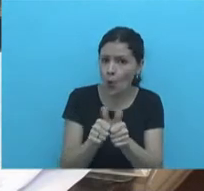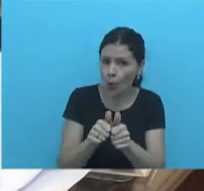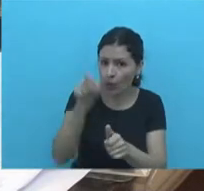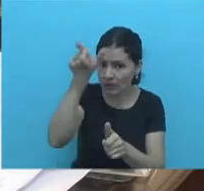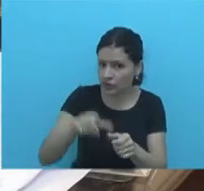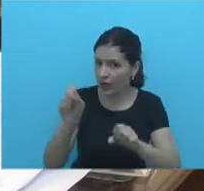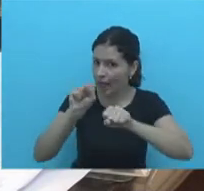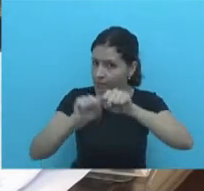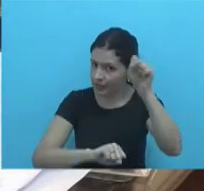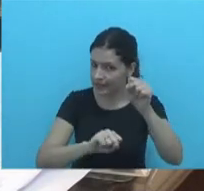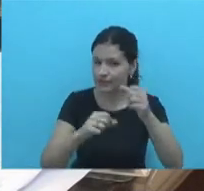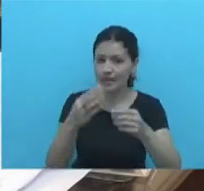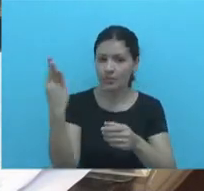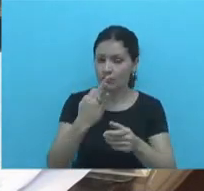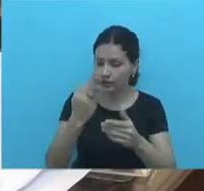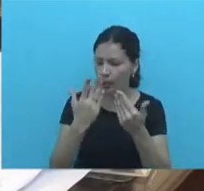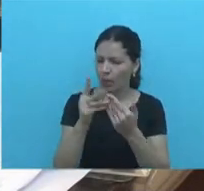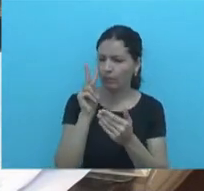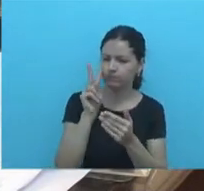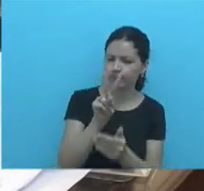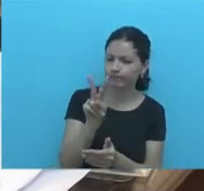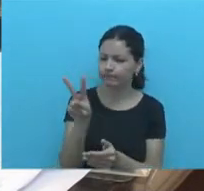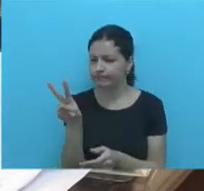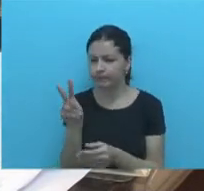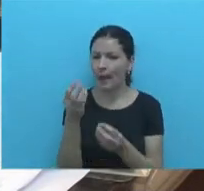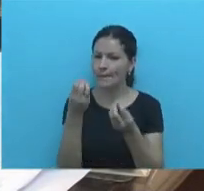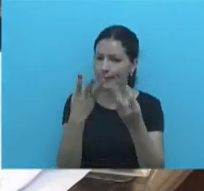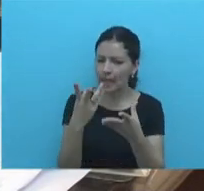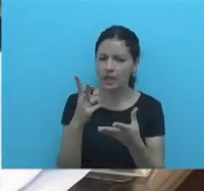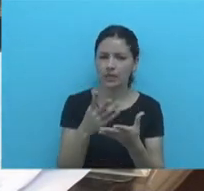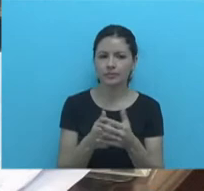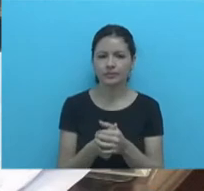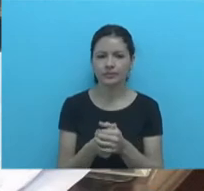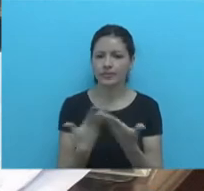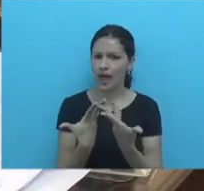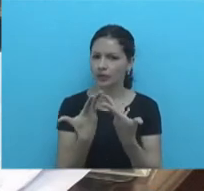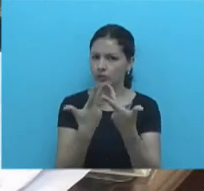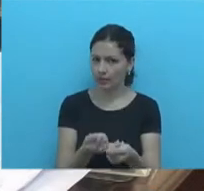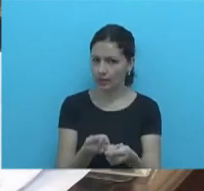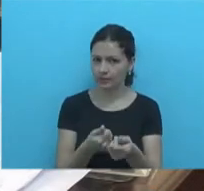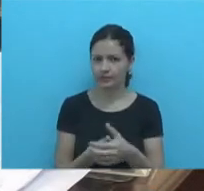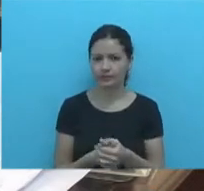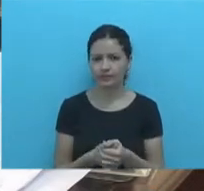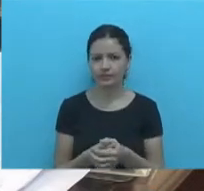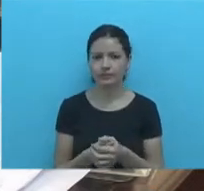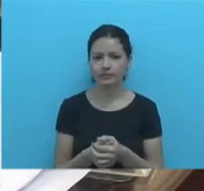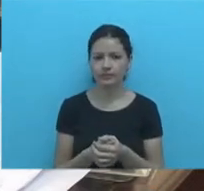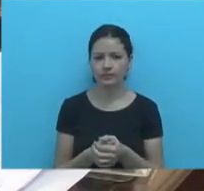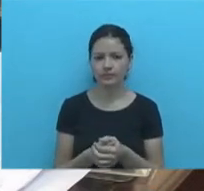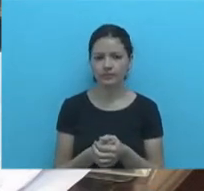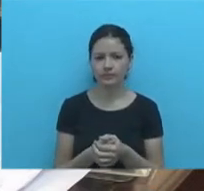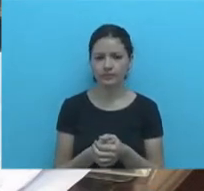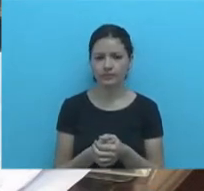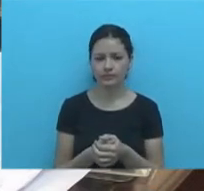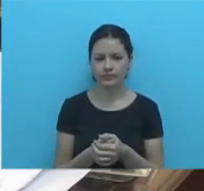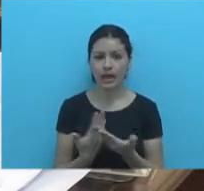taller porque da una mirada más concreta de lo que es la carrera, a comparación de un chico recién recibido de la facultad que